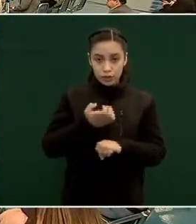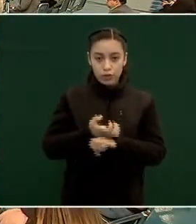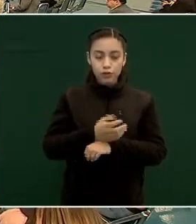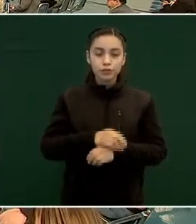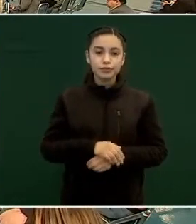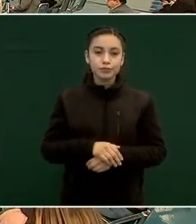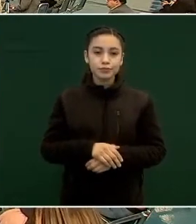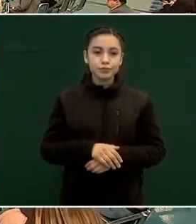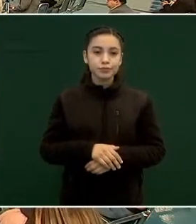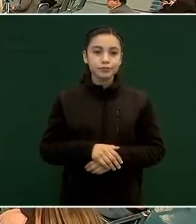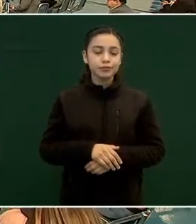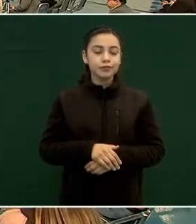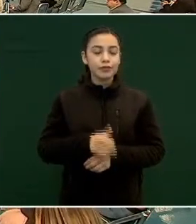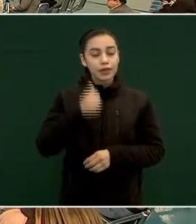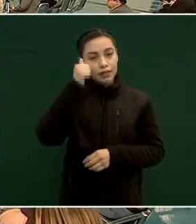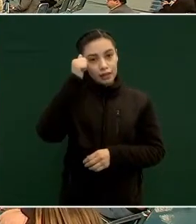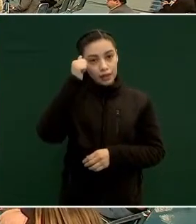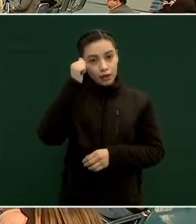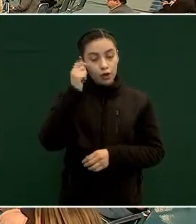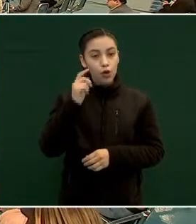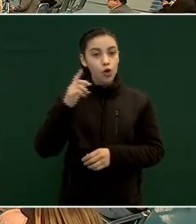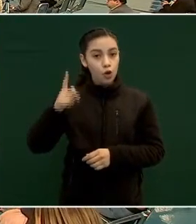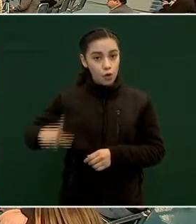Gracias, presidente, con mucho gusto.